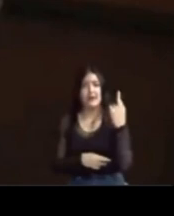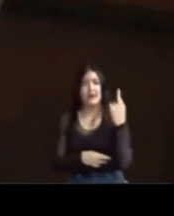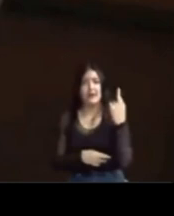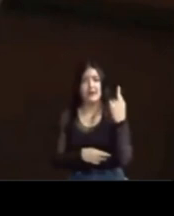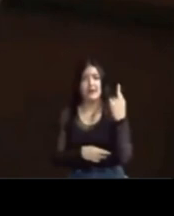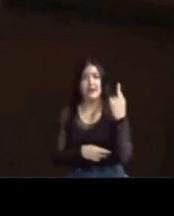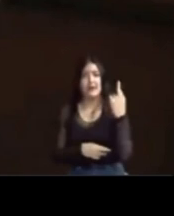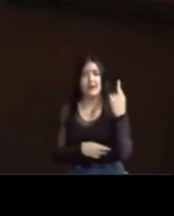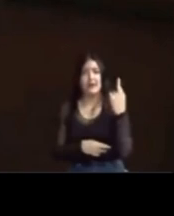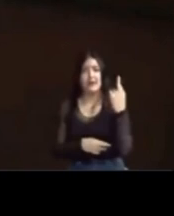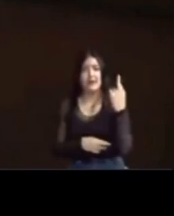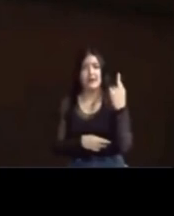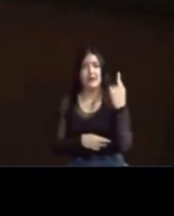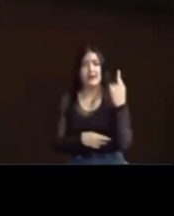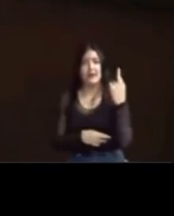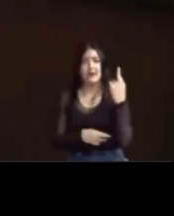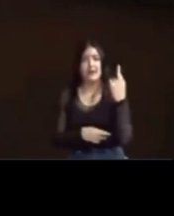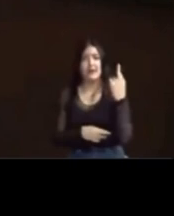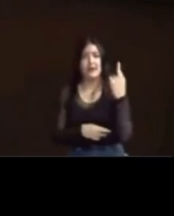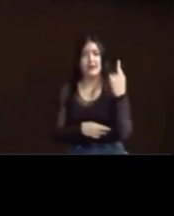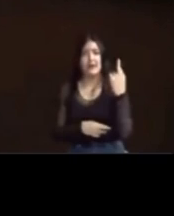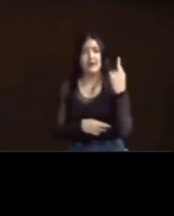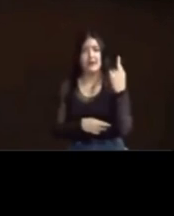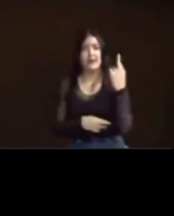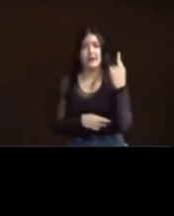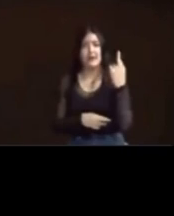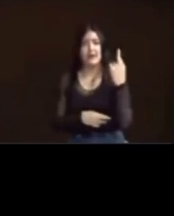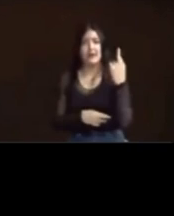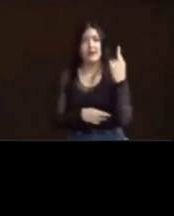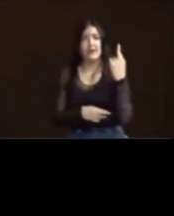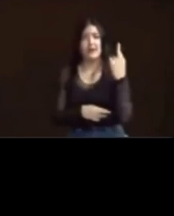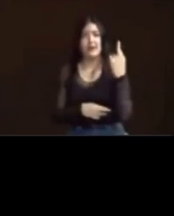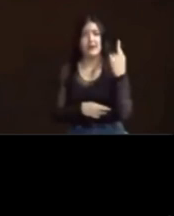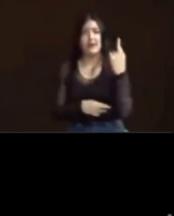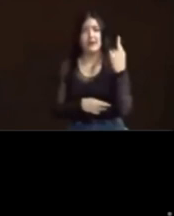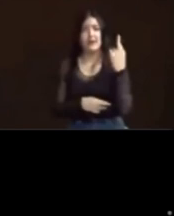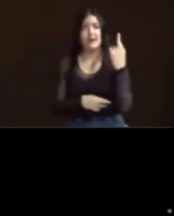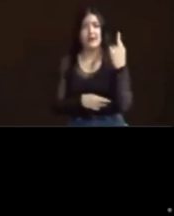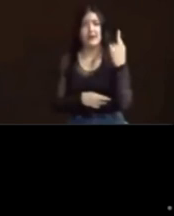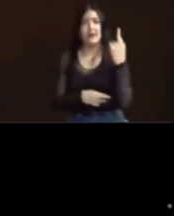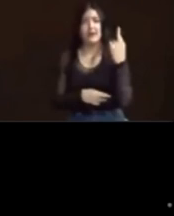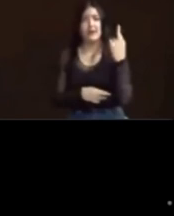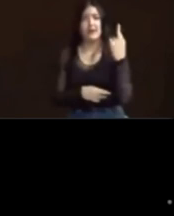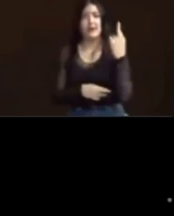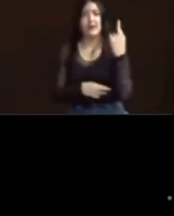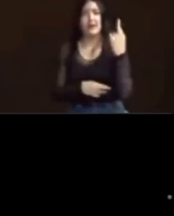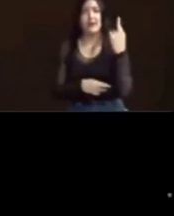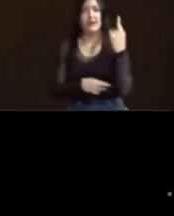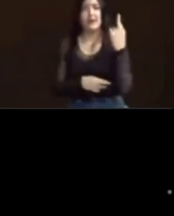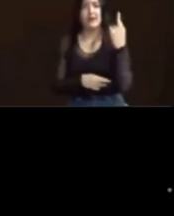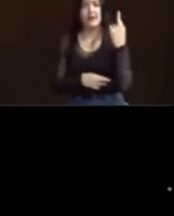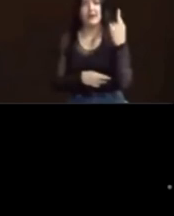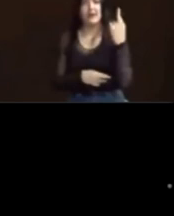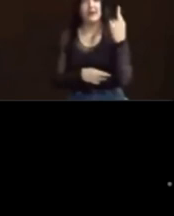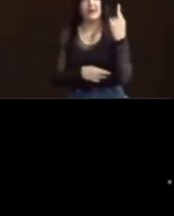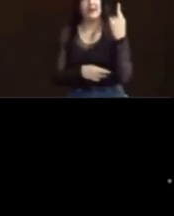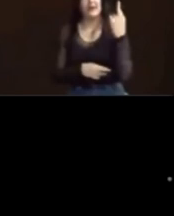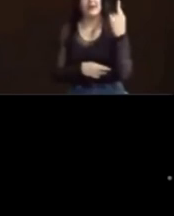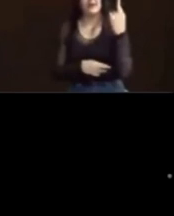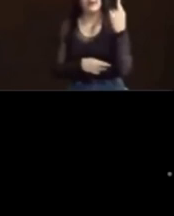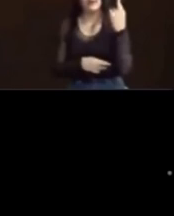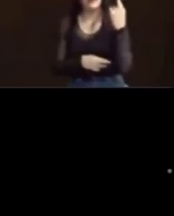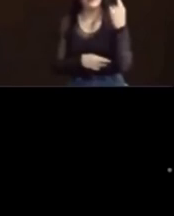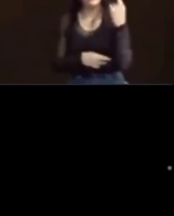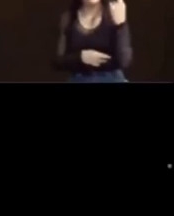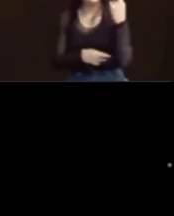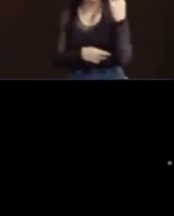aprendiendo constantemente. Israel ha sido fundamental en la cooperación técnica de funcionarios públicos y personal militar. Ha